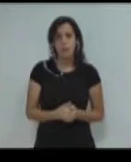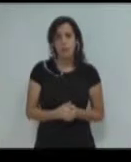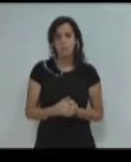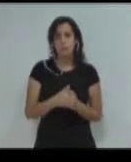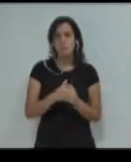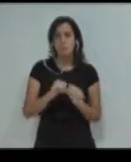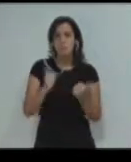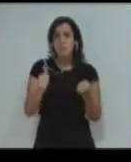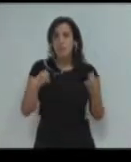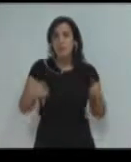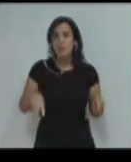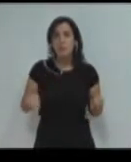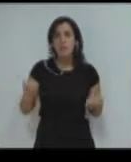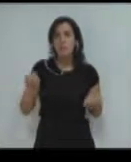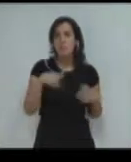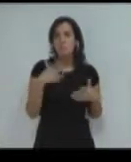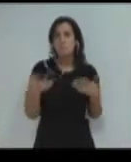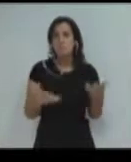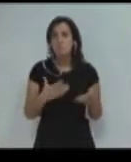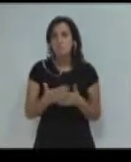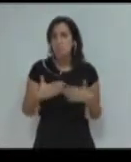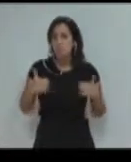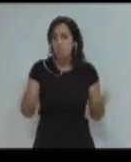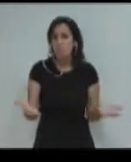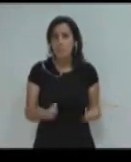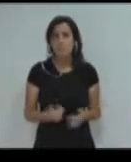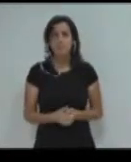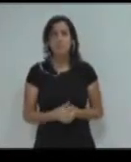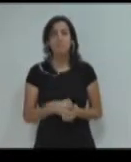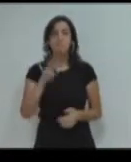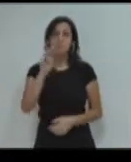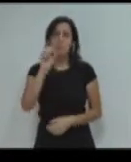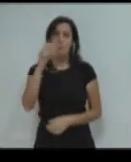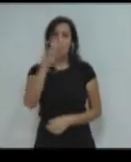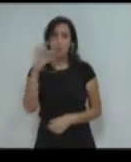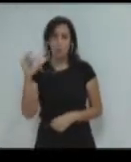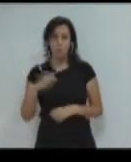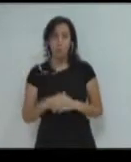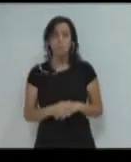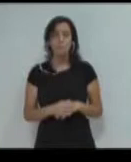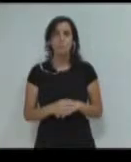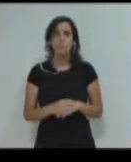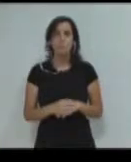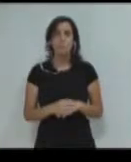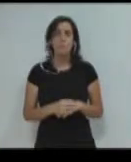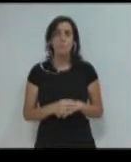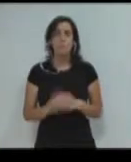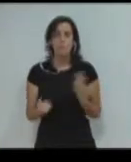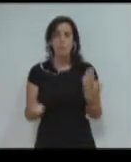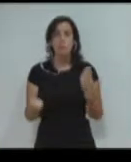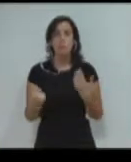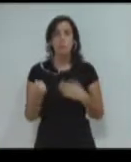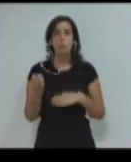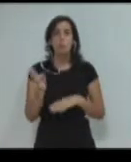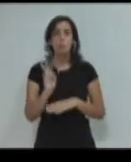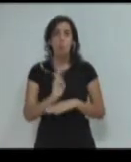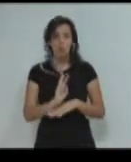¿Quién puede empezar? ¿Quién empieza? ¿Qué queráis? Paco, sí. Microsoft, Word, por